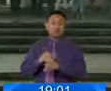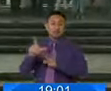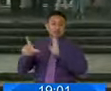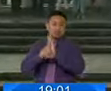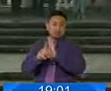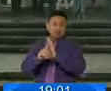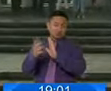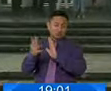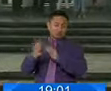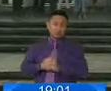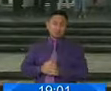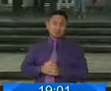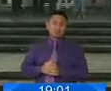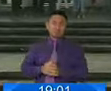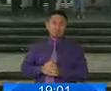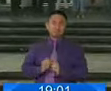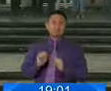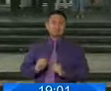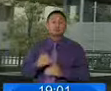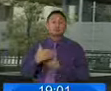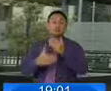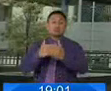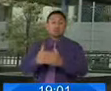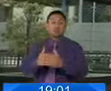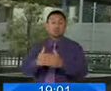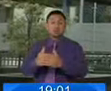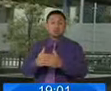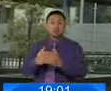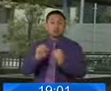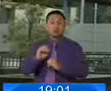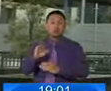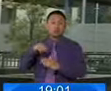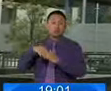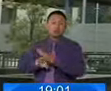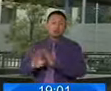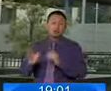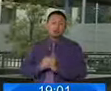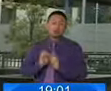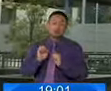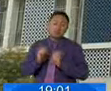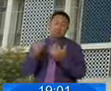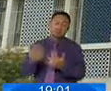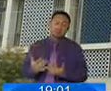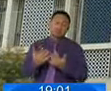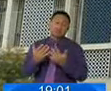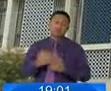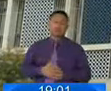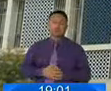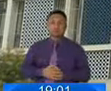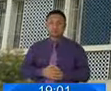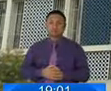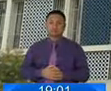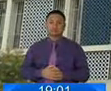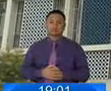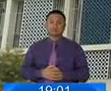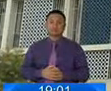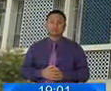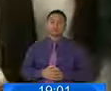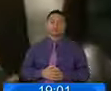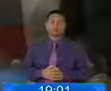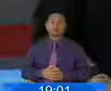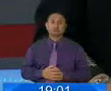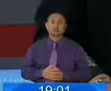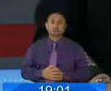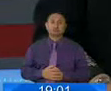de la Fiscalía será si el acto urgente va más allá o queda archivado. Habrá que esperar, informó Héctor